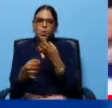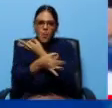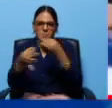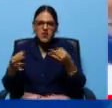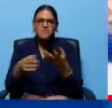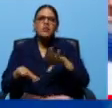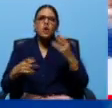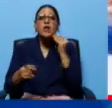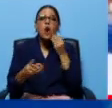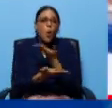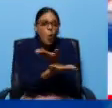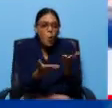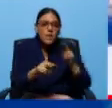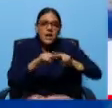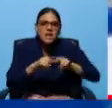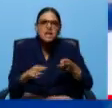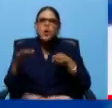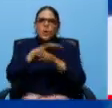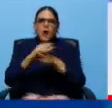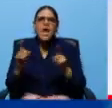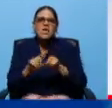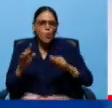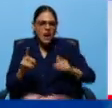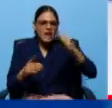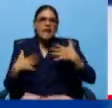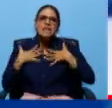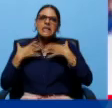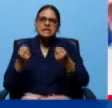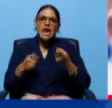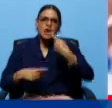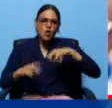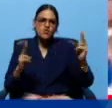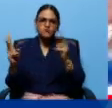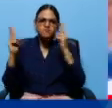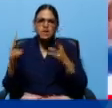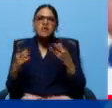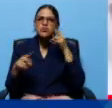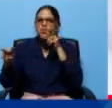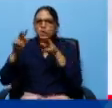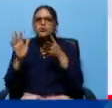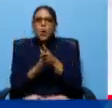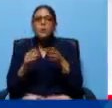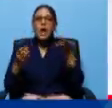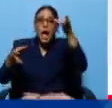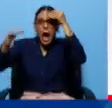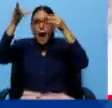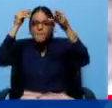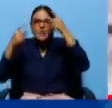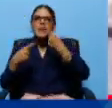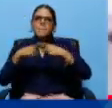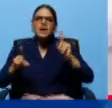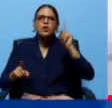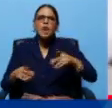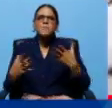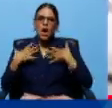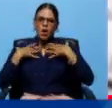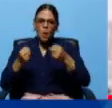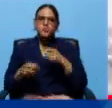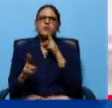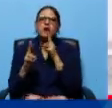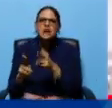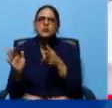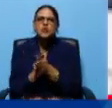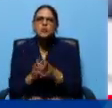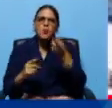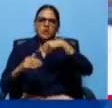que nuestra muchachada crezca sana y crezca también vigorosa, no solamente desde el punto de vista del conocimiento, sino también como una